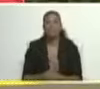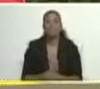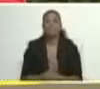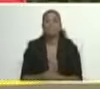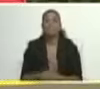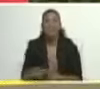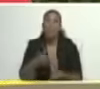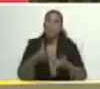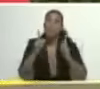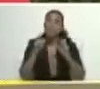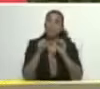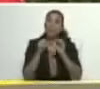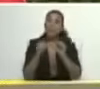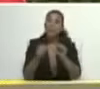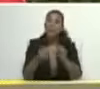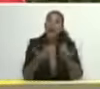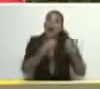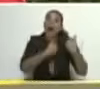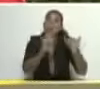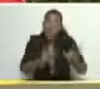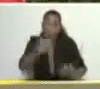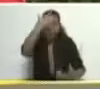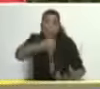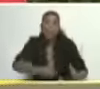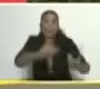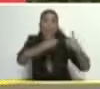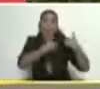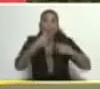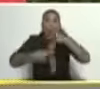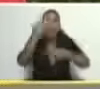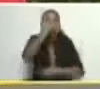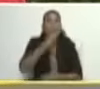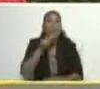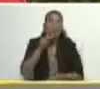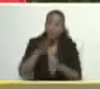Y nos corresponde ahora a esta generación